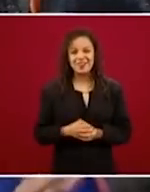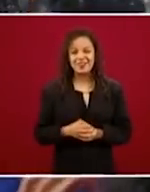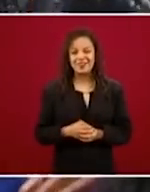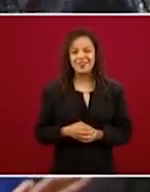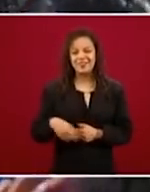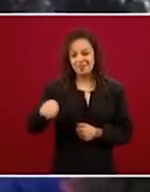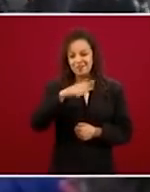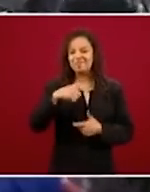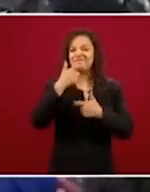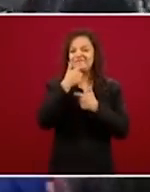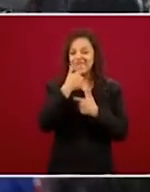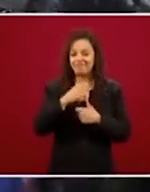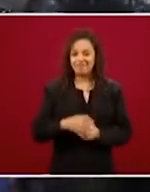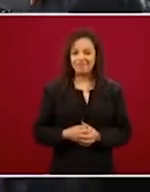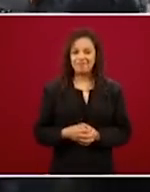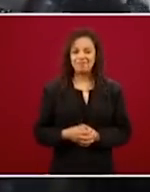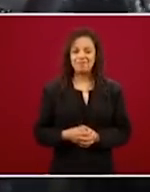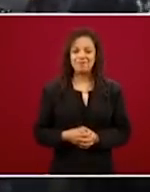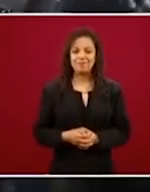de éste